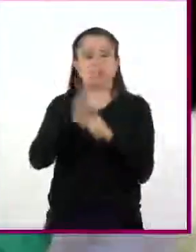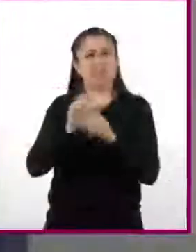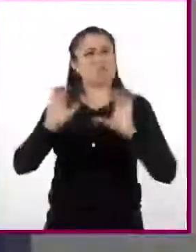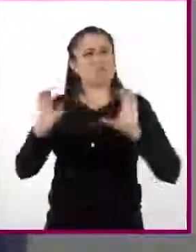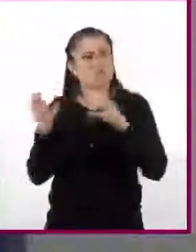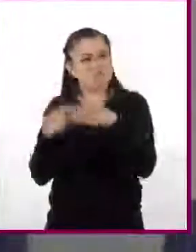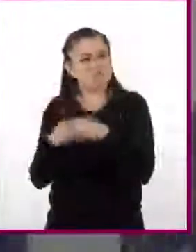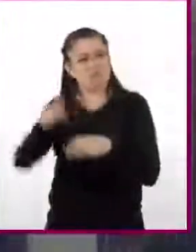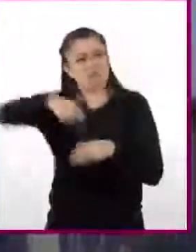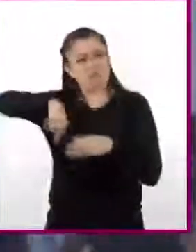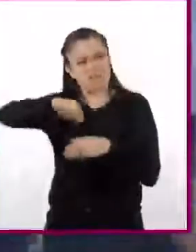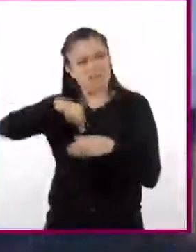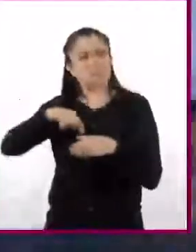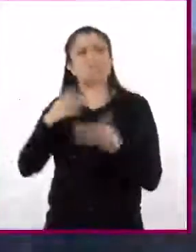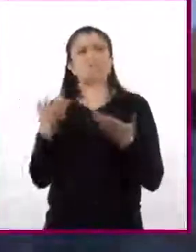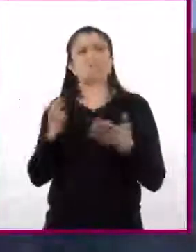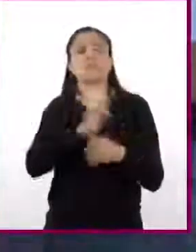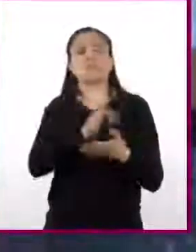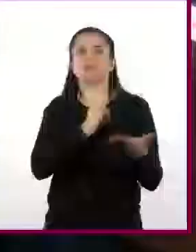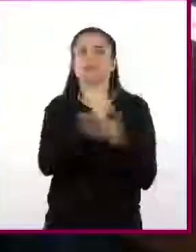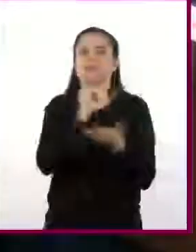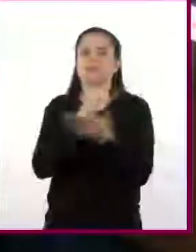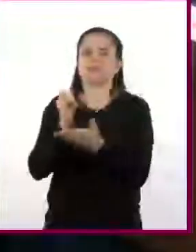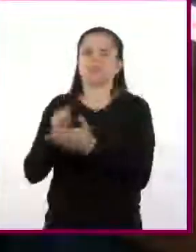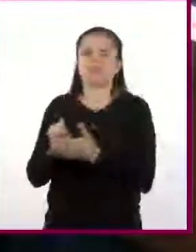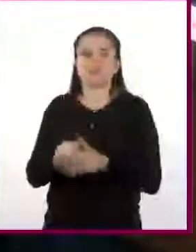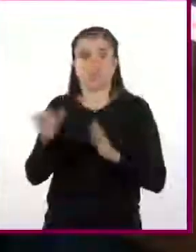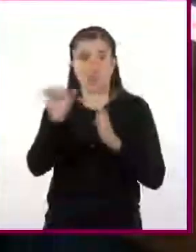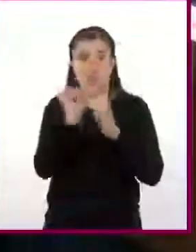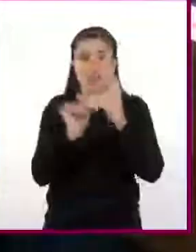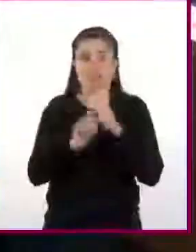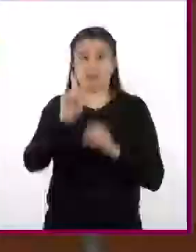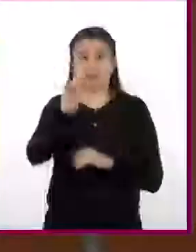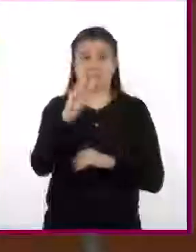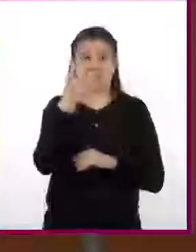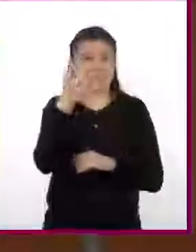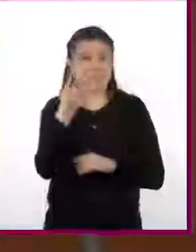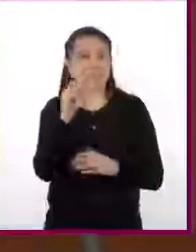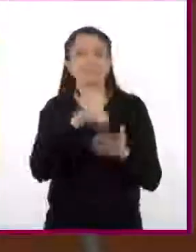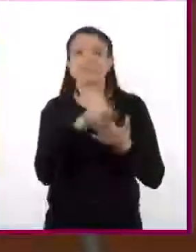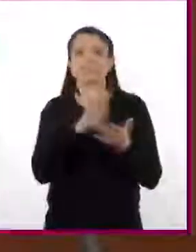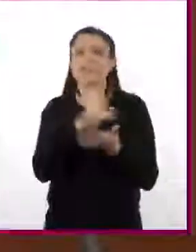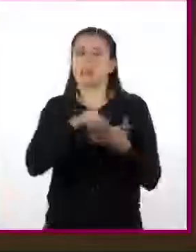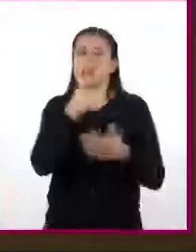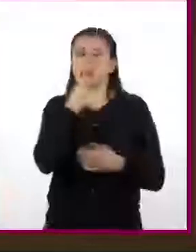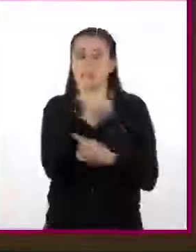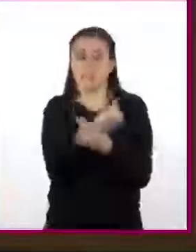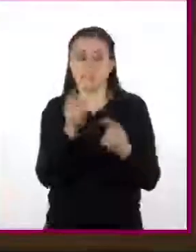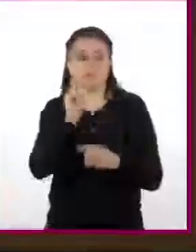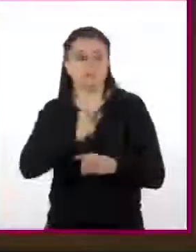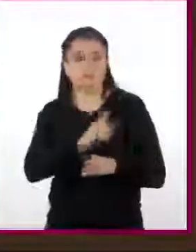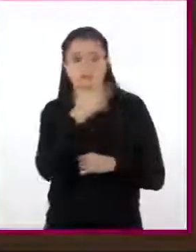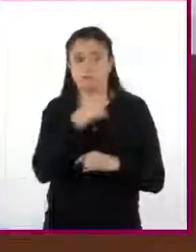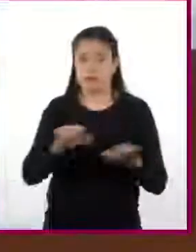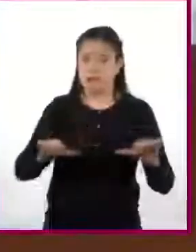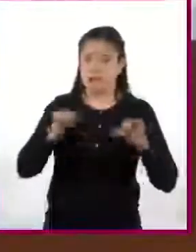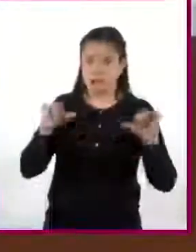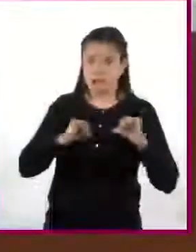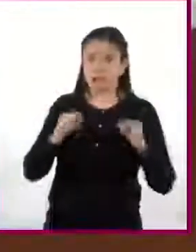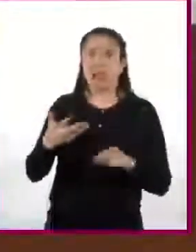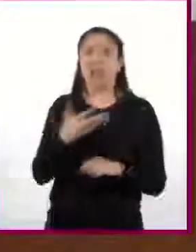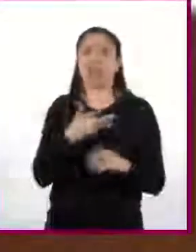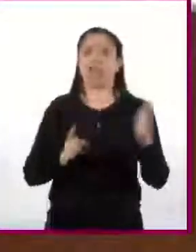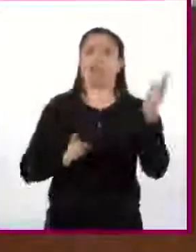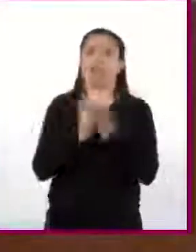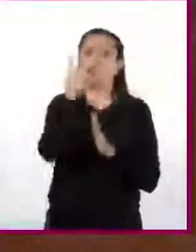comunitario o cualquier otro en el que se desarrollen. El artículo 73 establece que las niñas, niños y adolescentes tienen